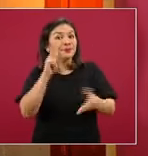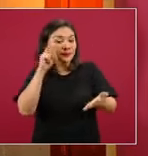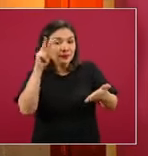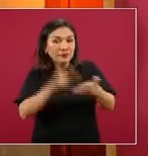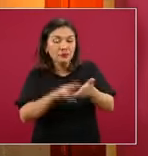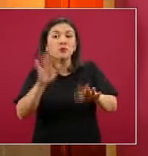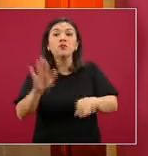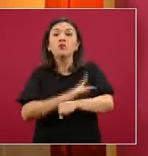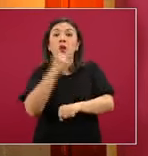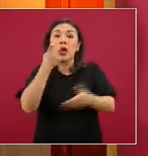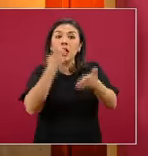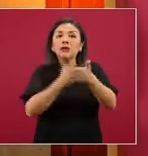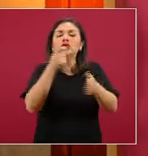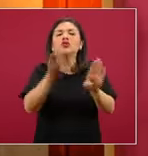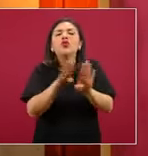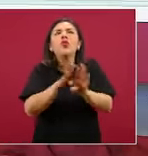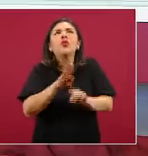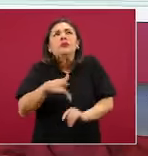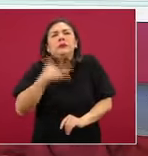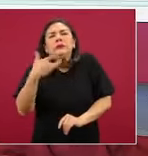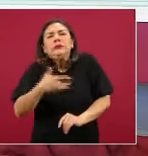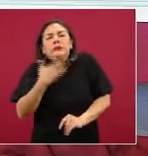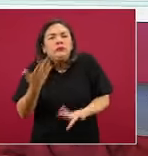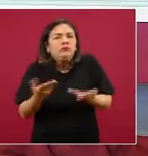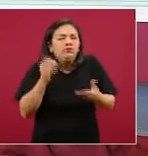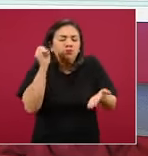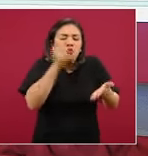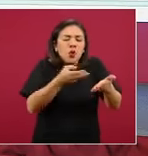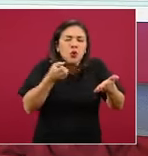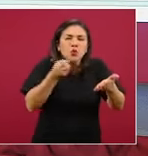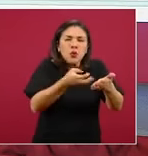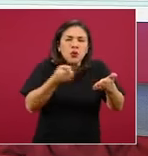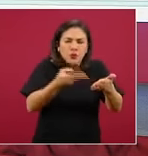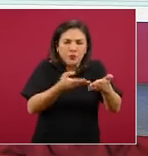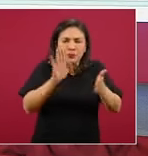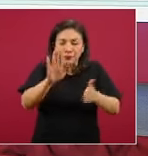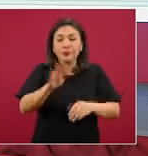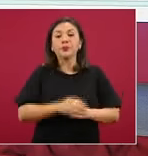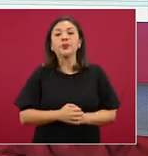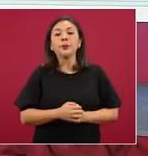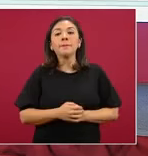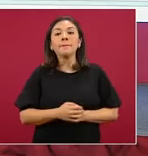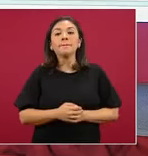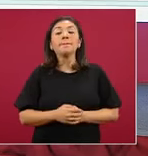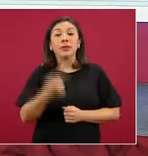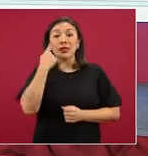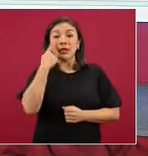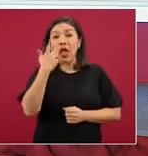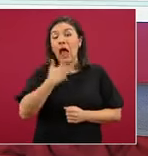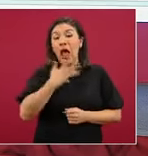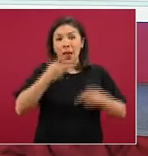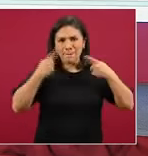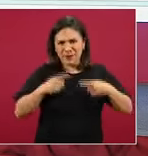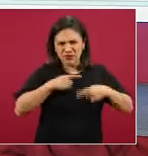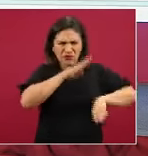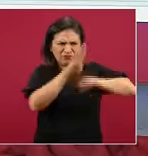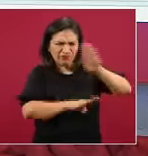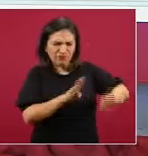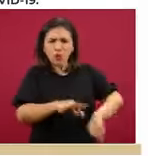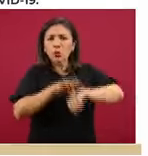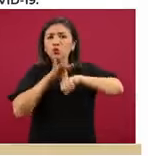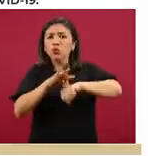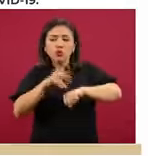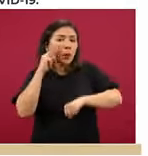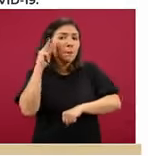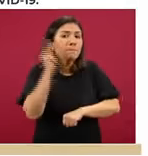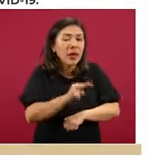porque al final es intuitivo. ¿Por qué digo que es intuitivo? Por un lado tenemos las defunciones observadas. Estas son